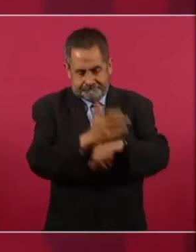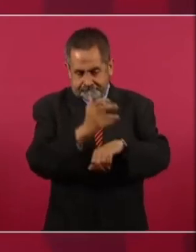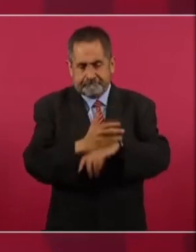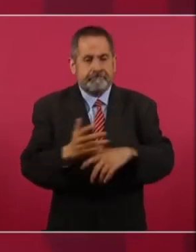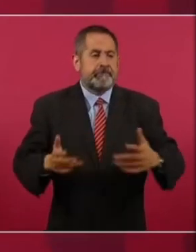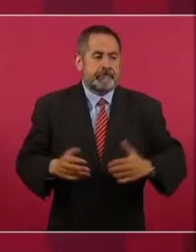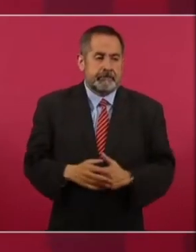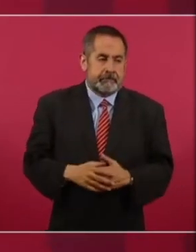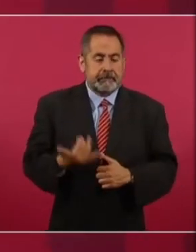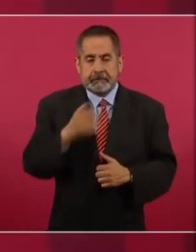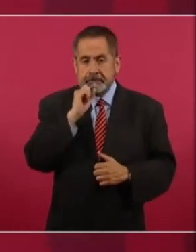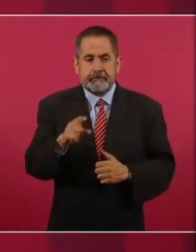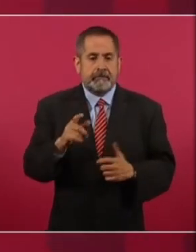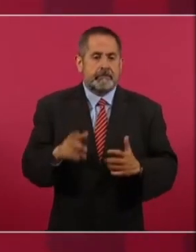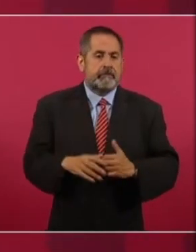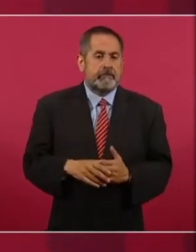y